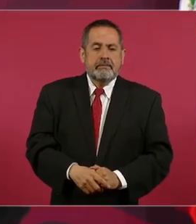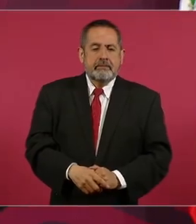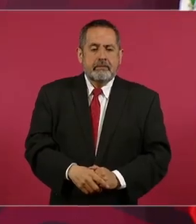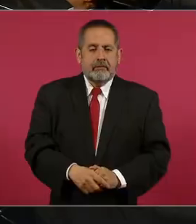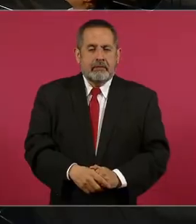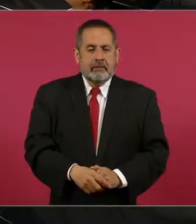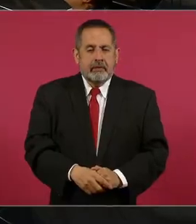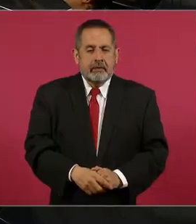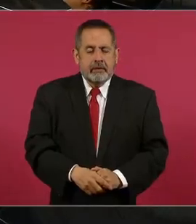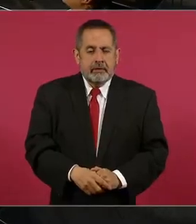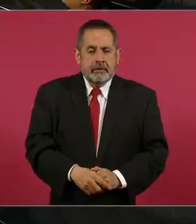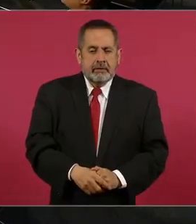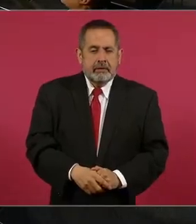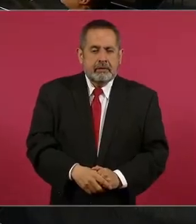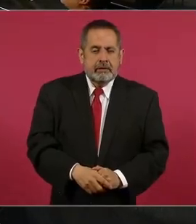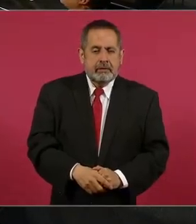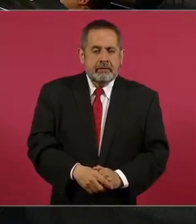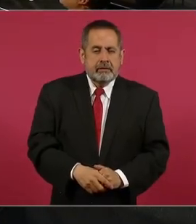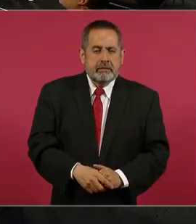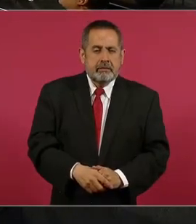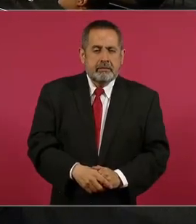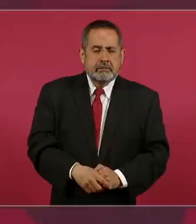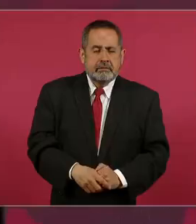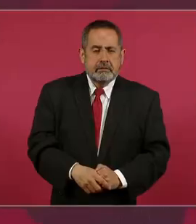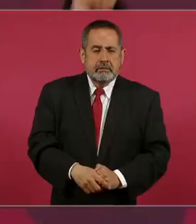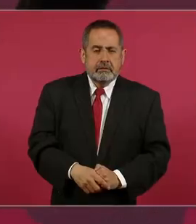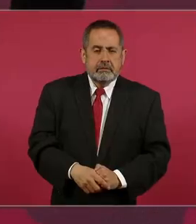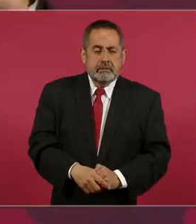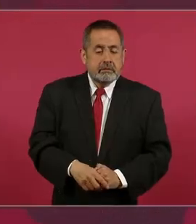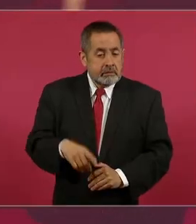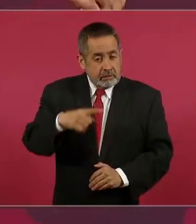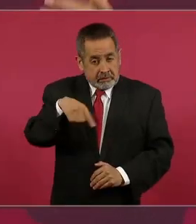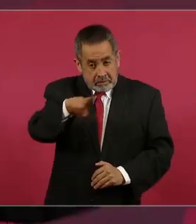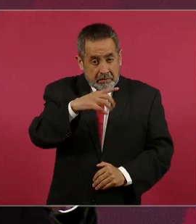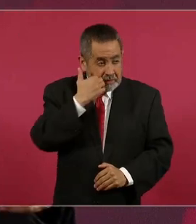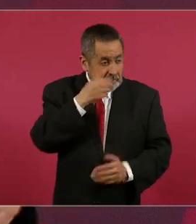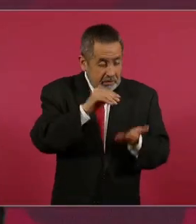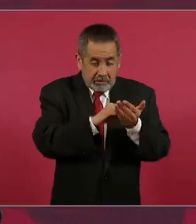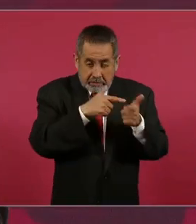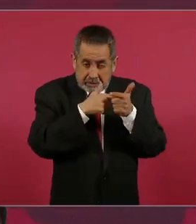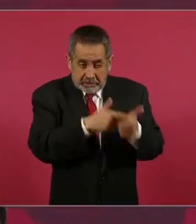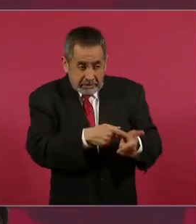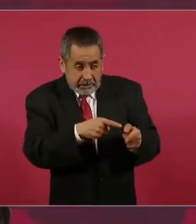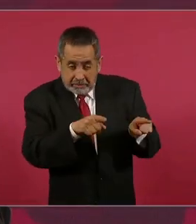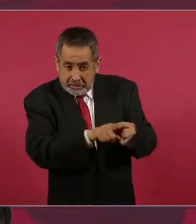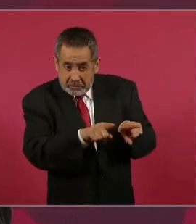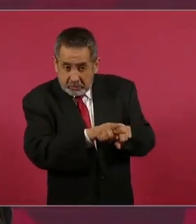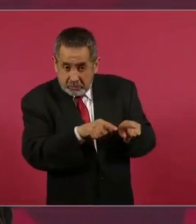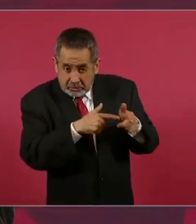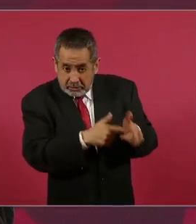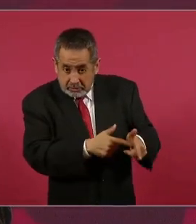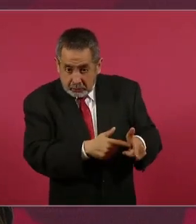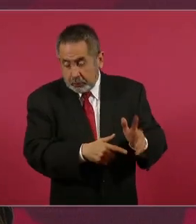Y todavía quieren que continúe lo mismo,